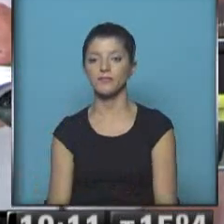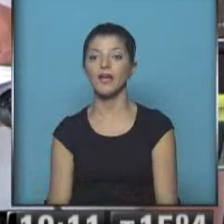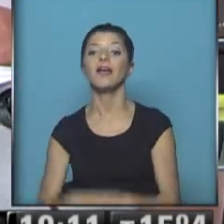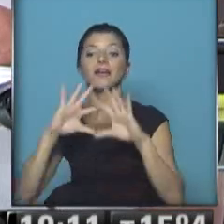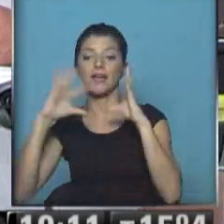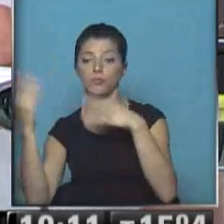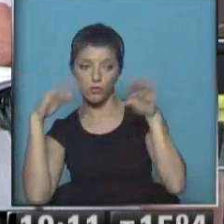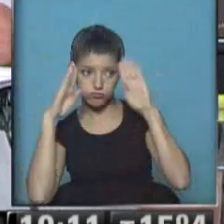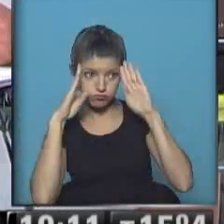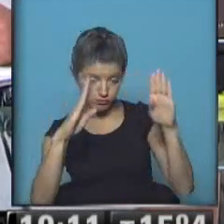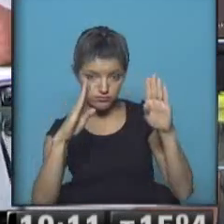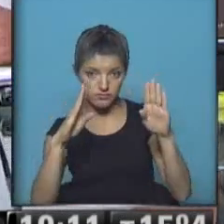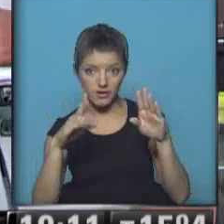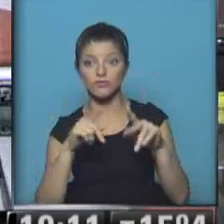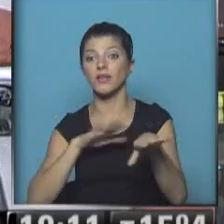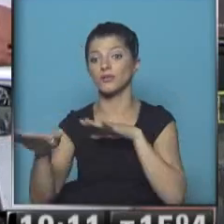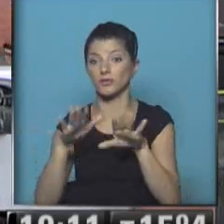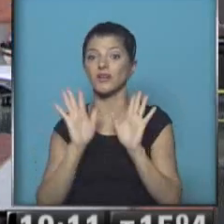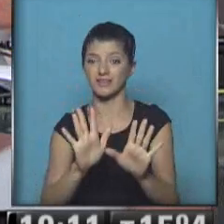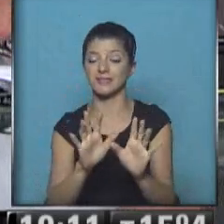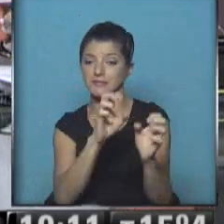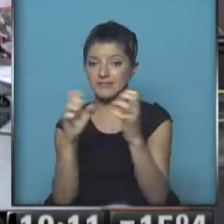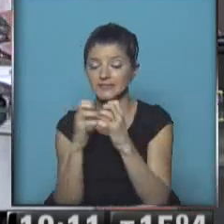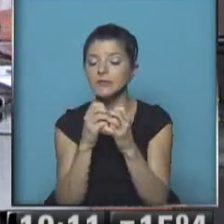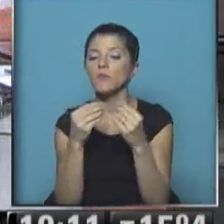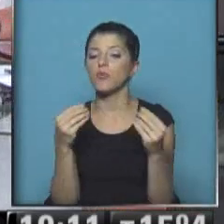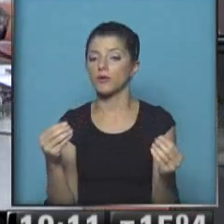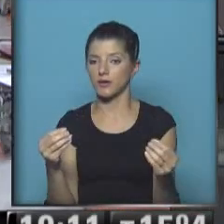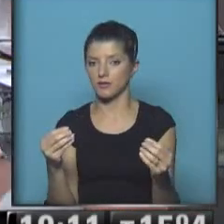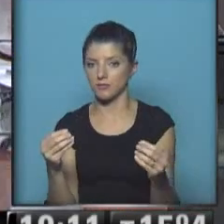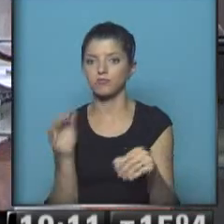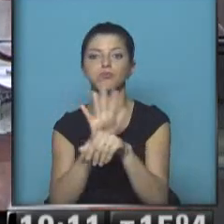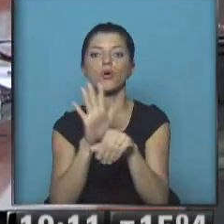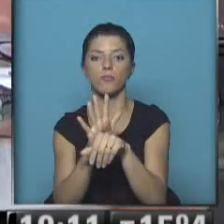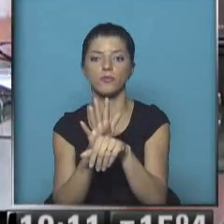las causas por las que está atravesando una situación tan dura, porque esto sería como un